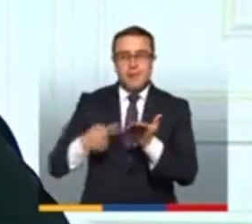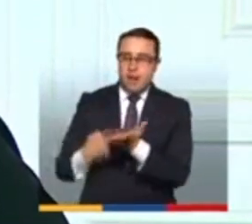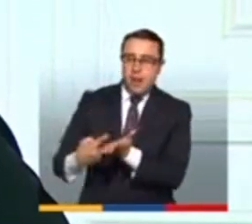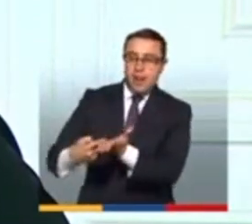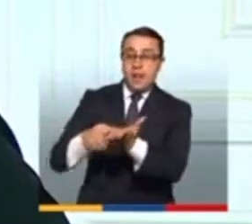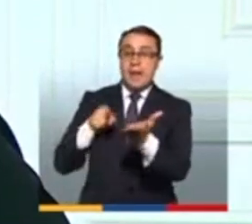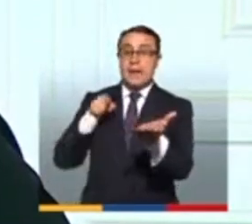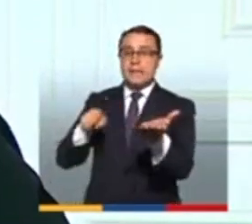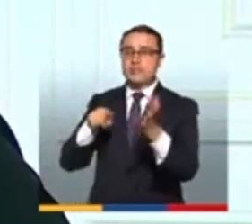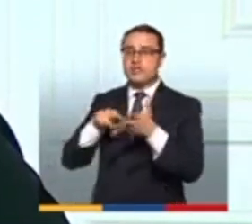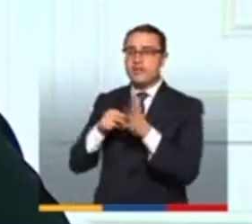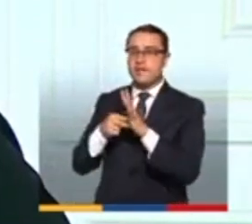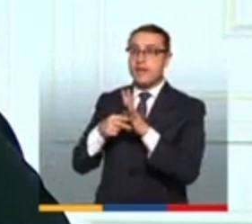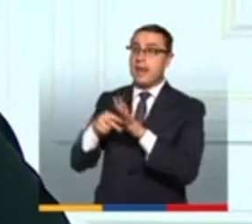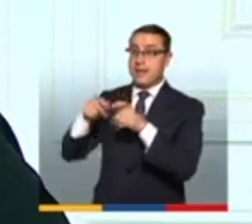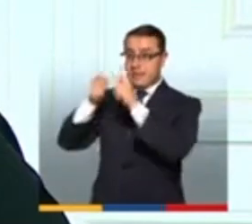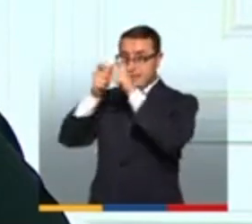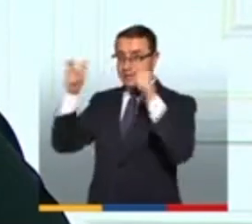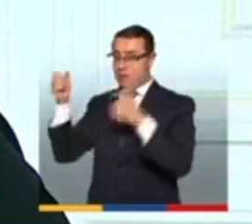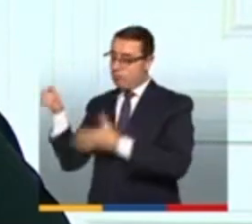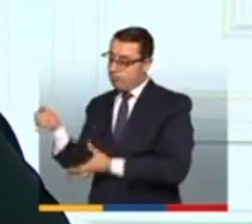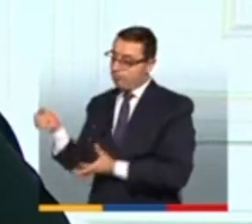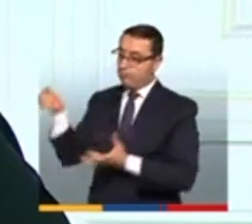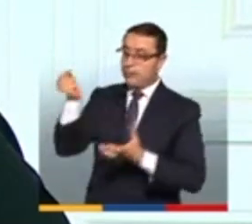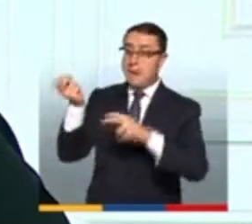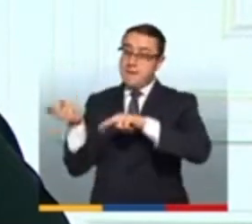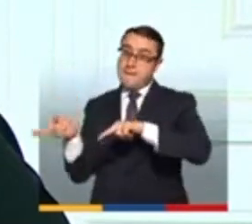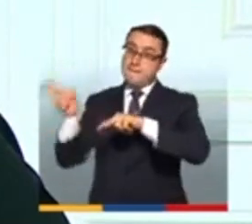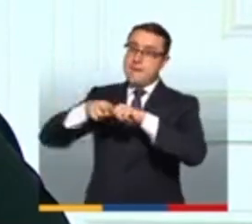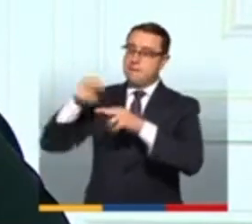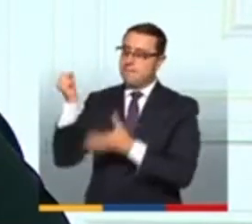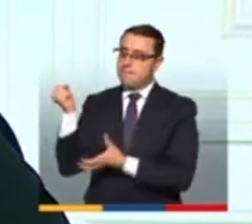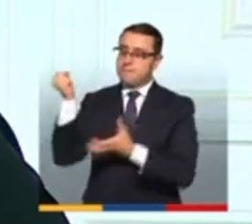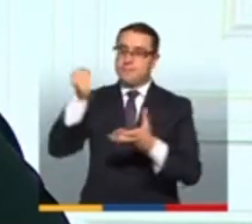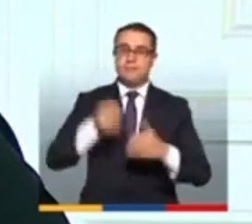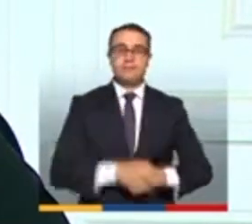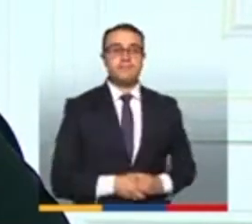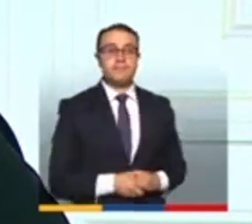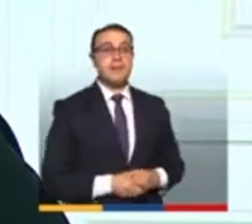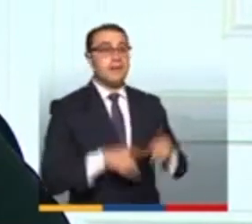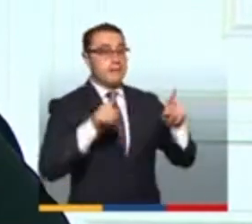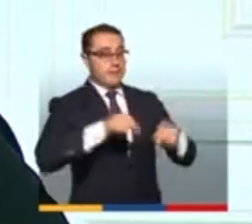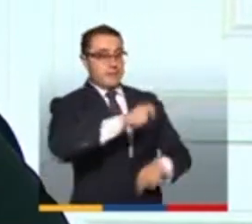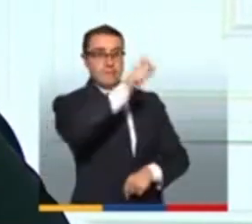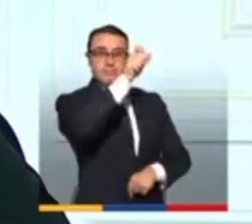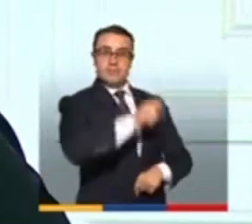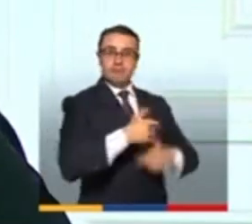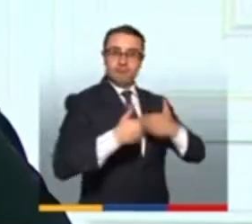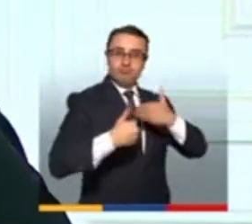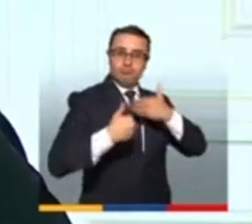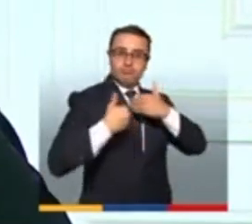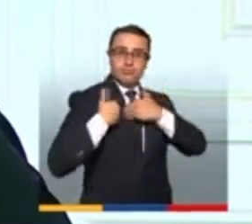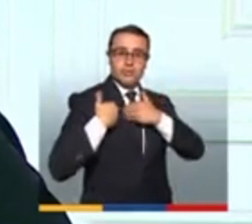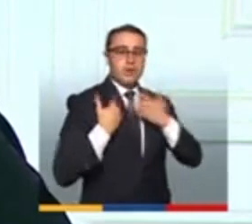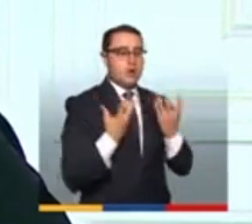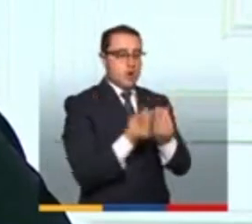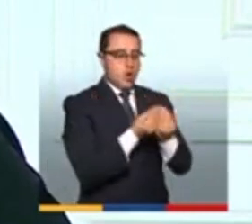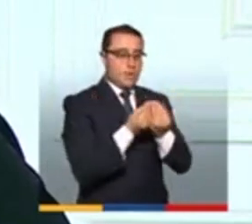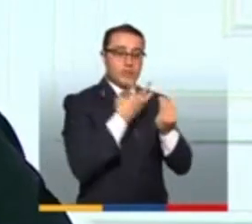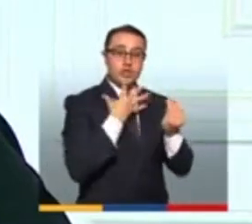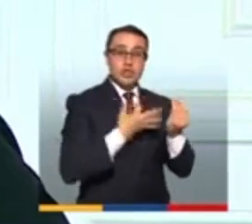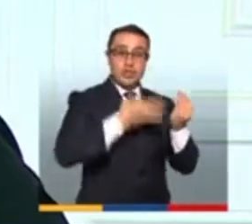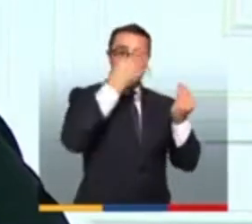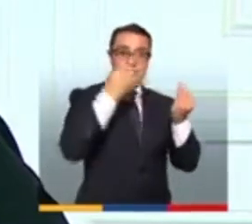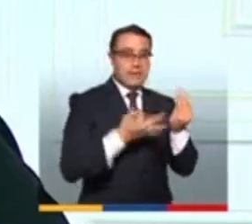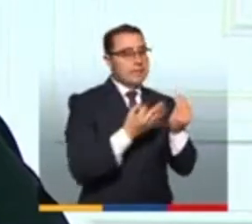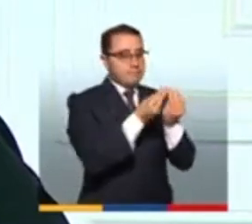presupuesto. Y finalmente, el liquidador de la Comisión de la Verdad no liquida la verdad, sino que la verdad hay que volver a